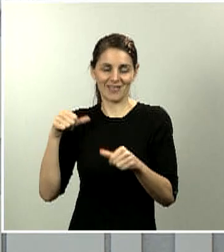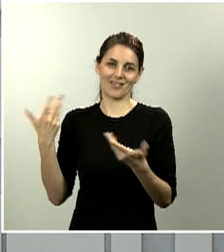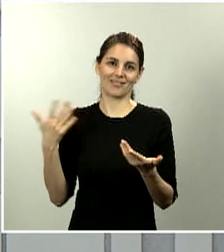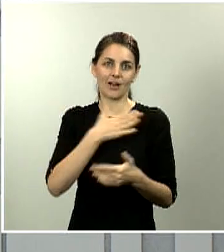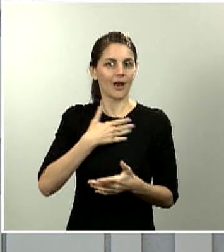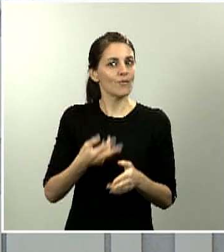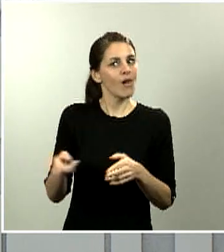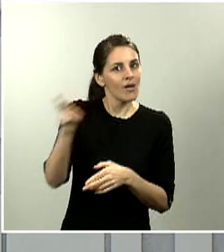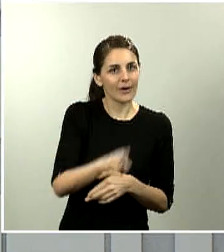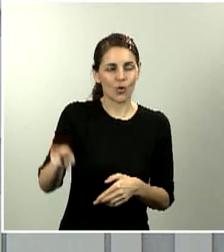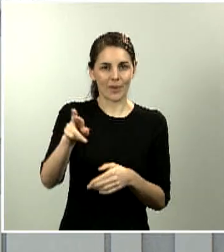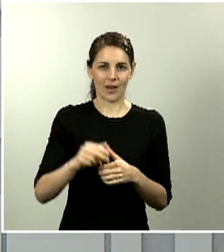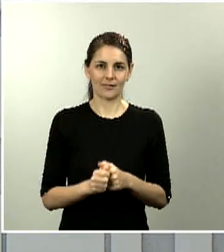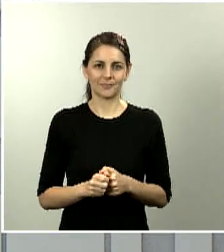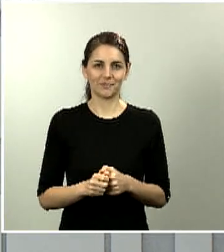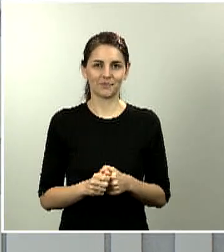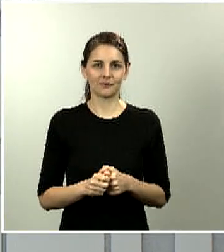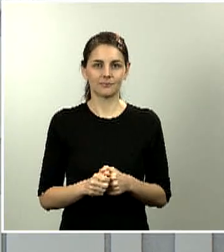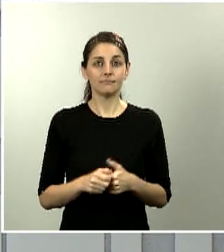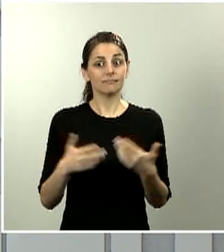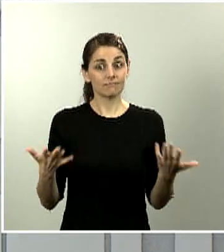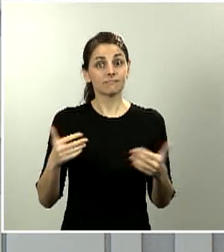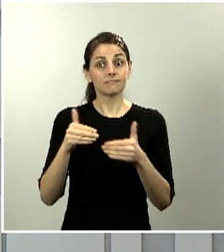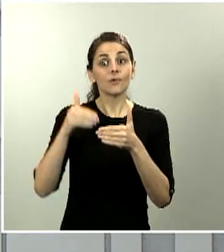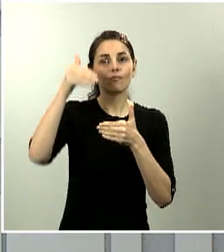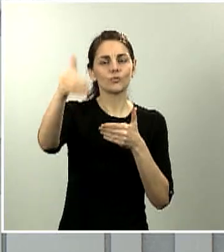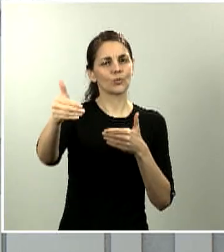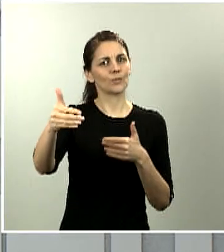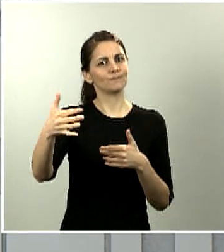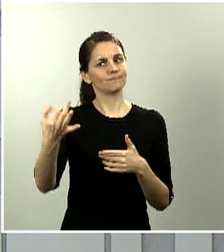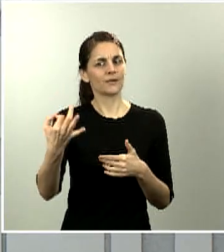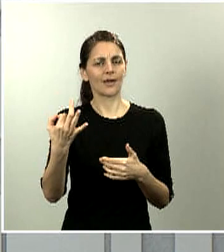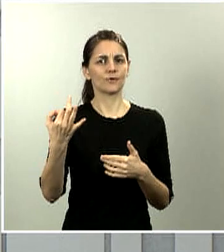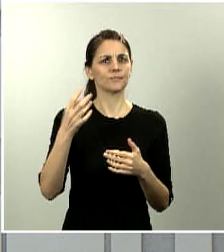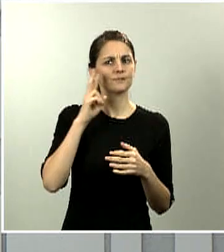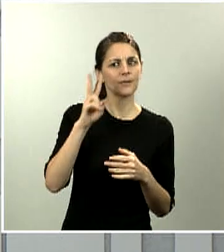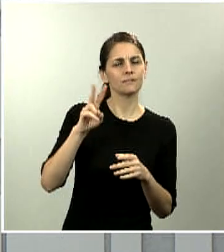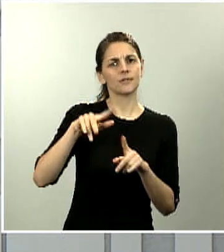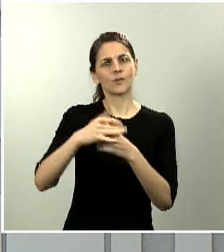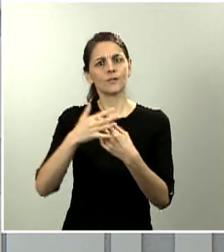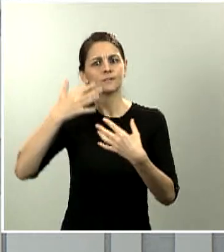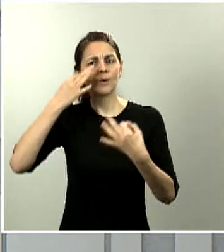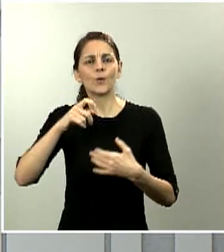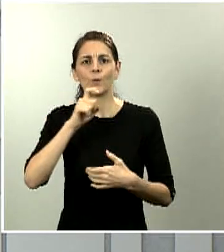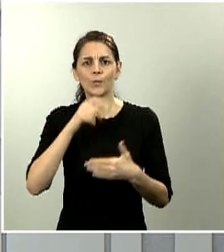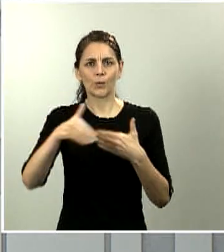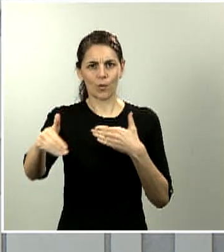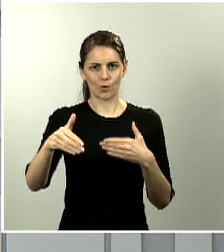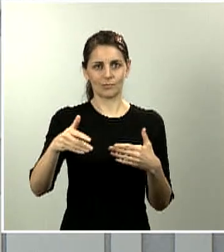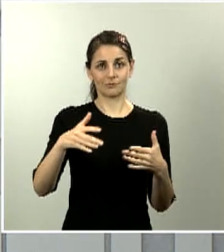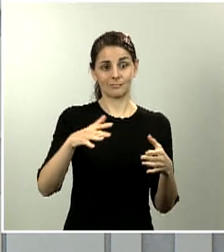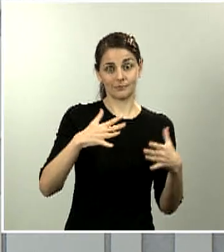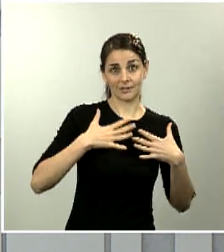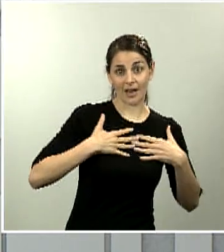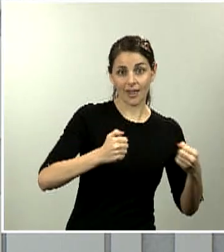de alumbrar esta nueva realidad, tanto en el plano sanitario como en el plano social y en el plano económico. Y